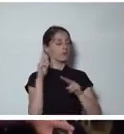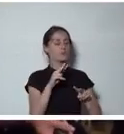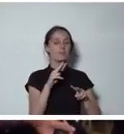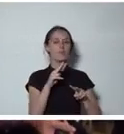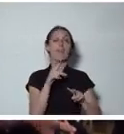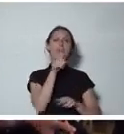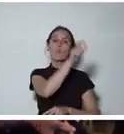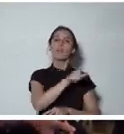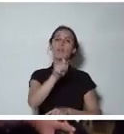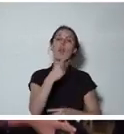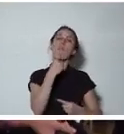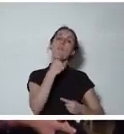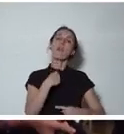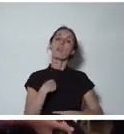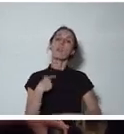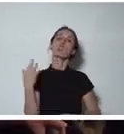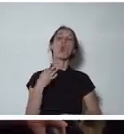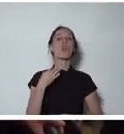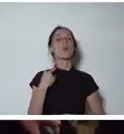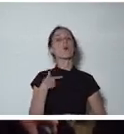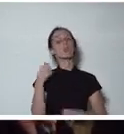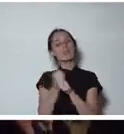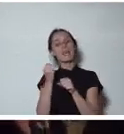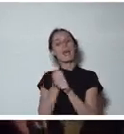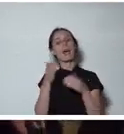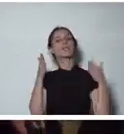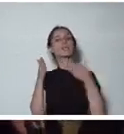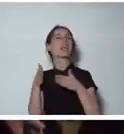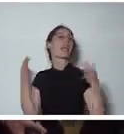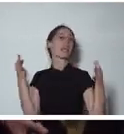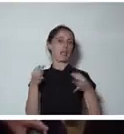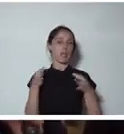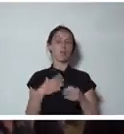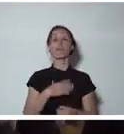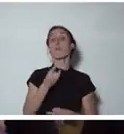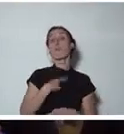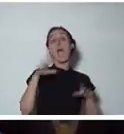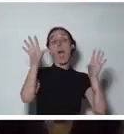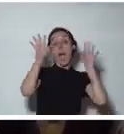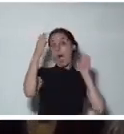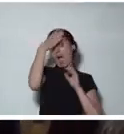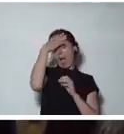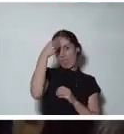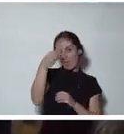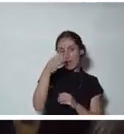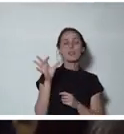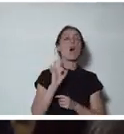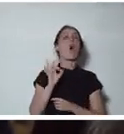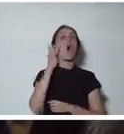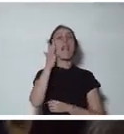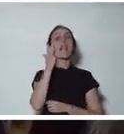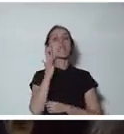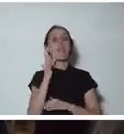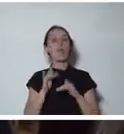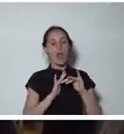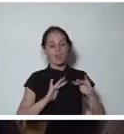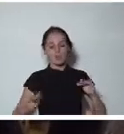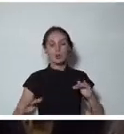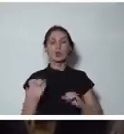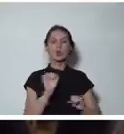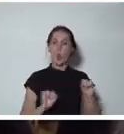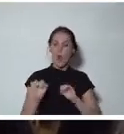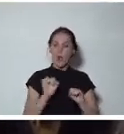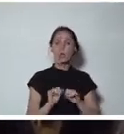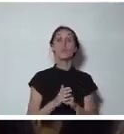debería dedicar yo no Entonces me han dicho que debería ser azafata me han dicho que debería ser limpiadora de suelos concretamente me han dicho que